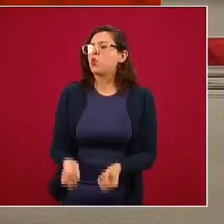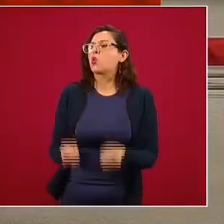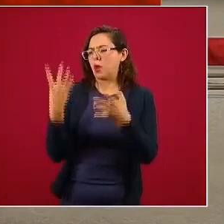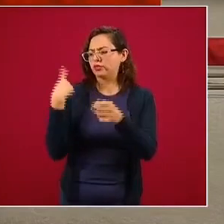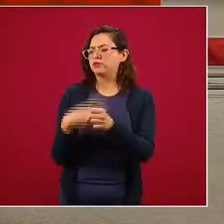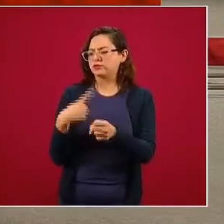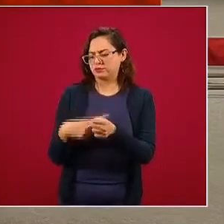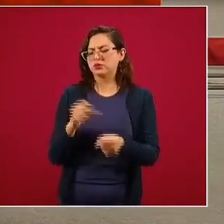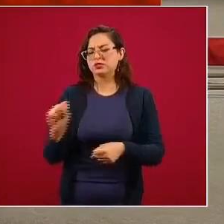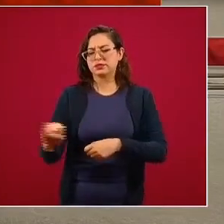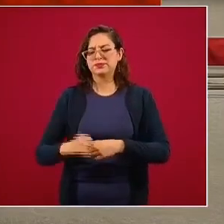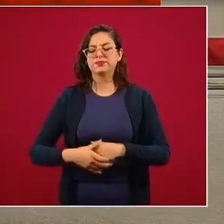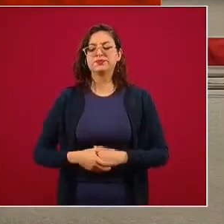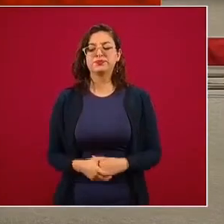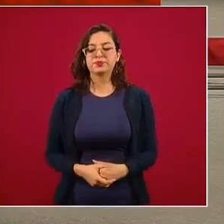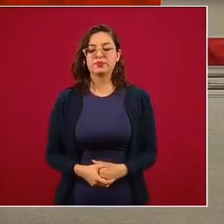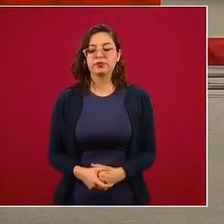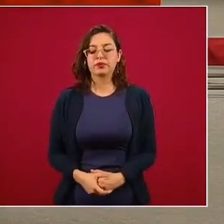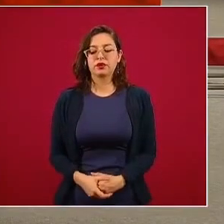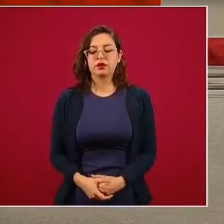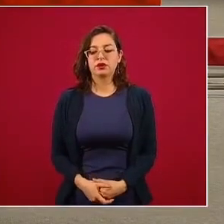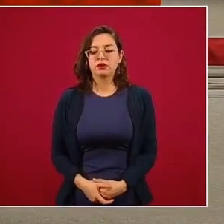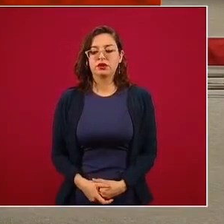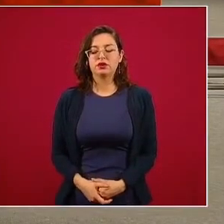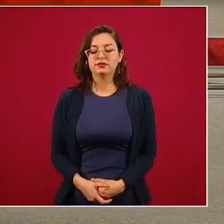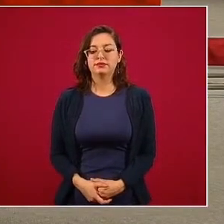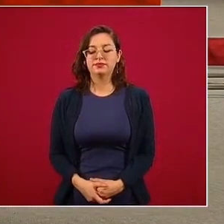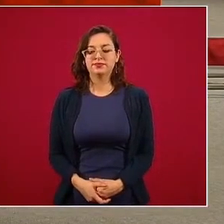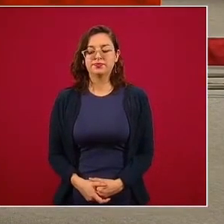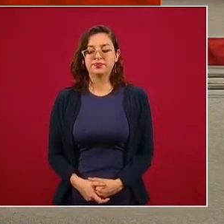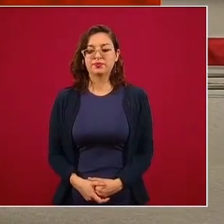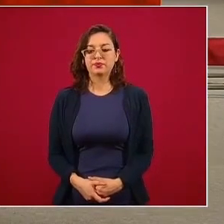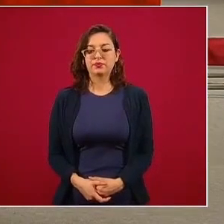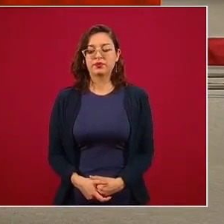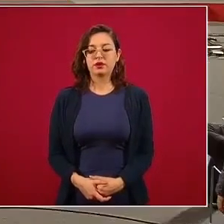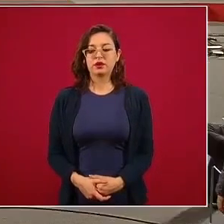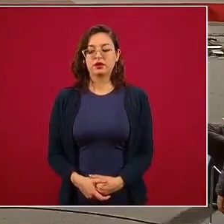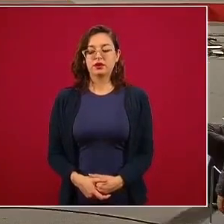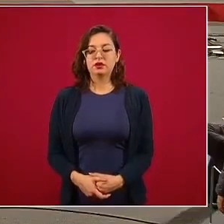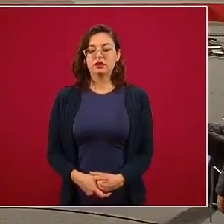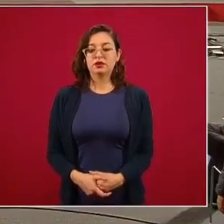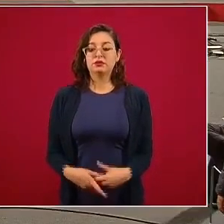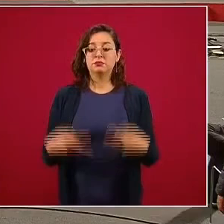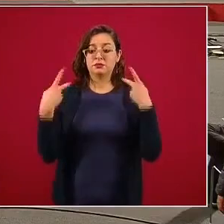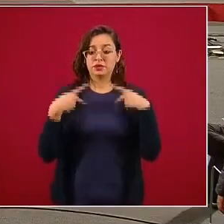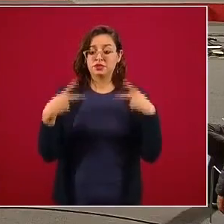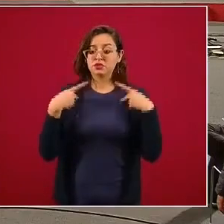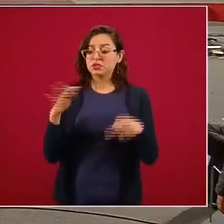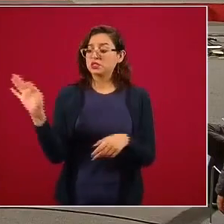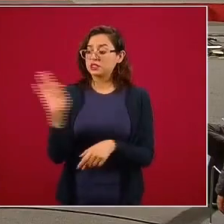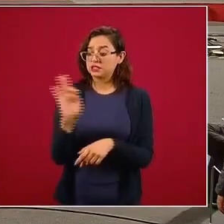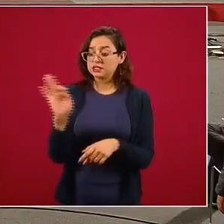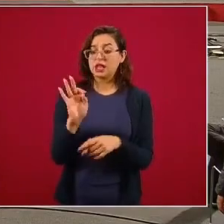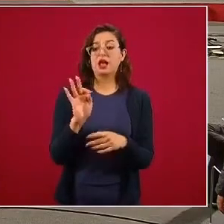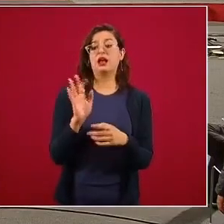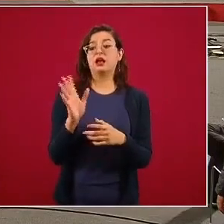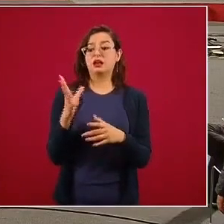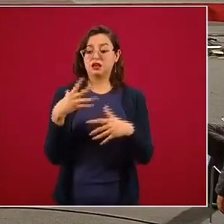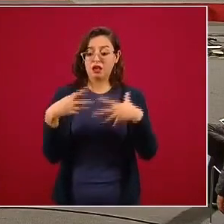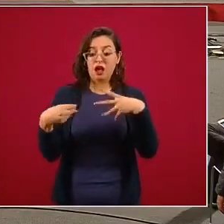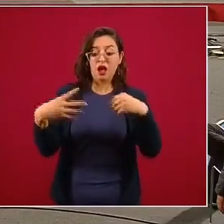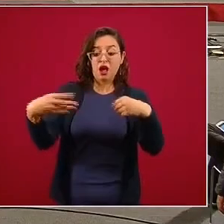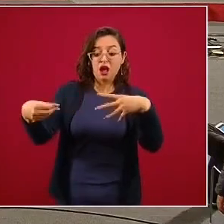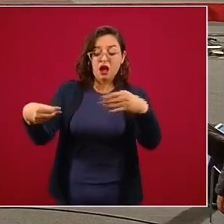doctor Alomía. Claro, con mucho gusto. De hecho, del total de personas identificadas como potenciales contactos, ya después de